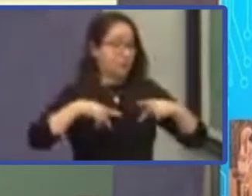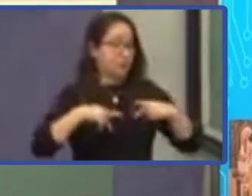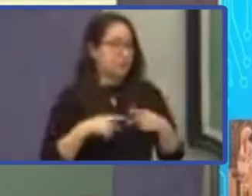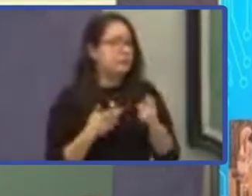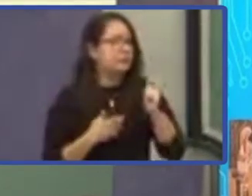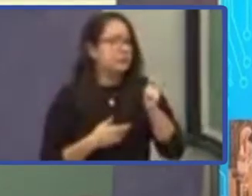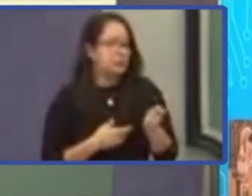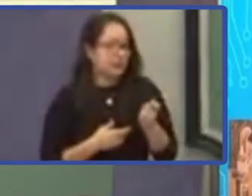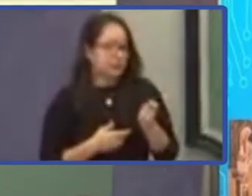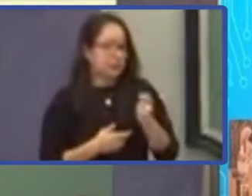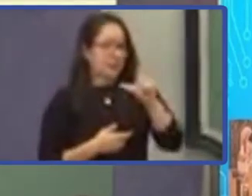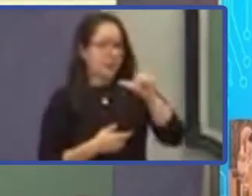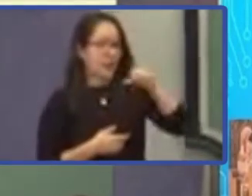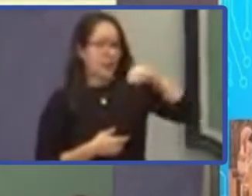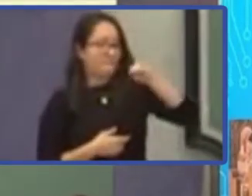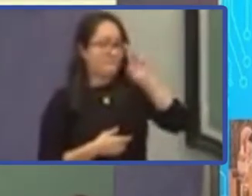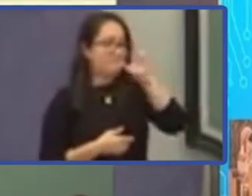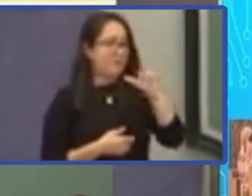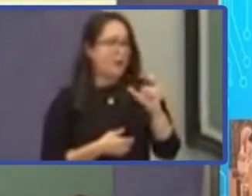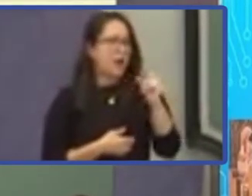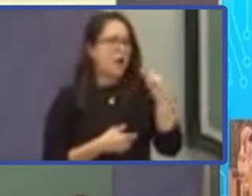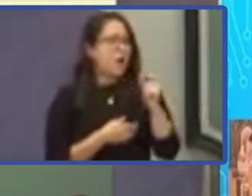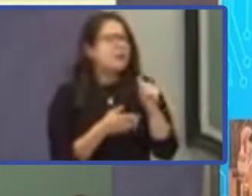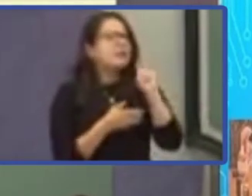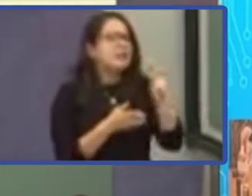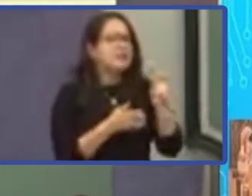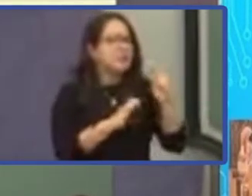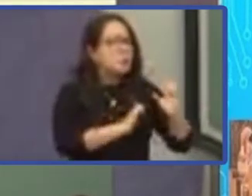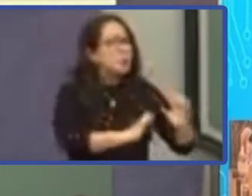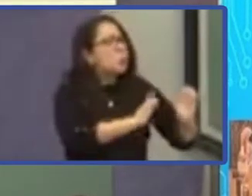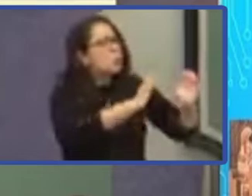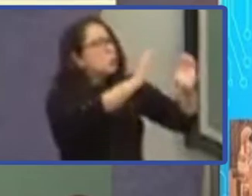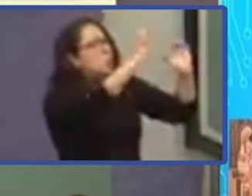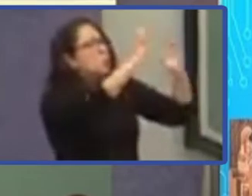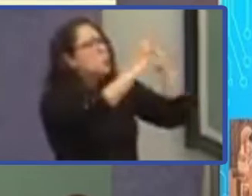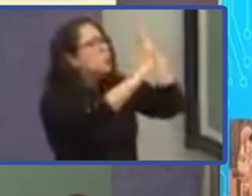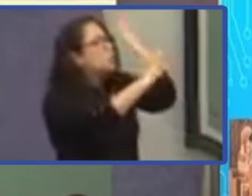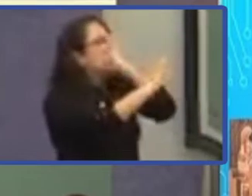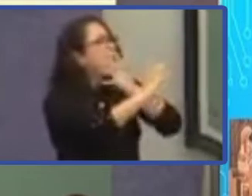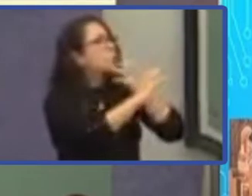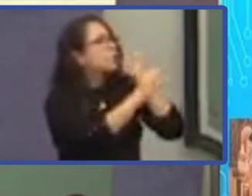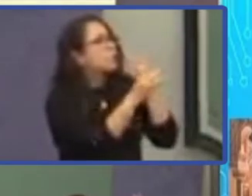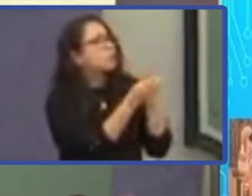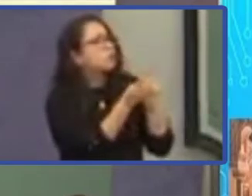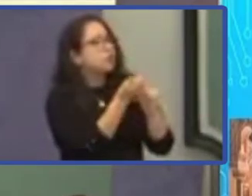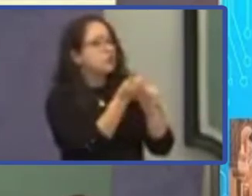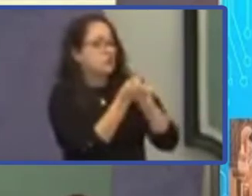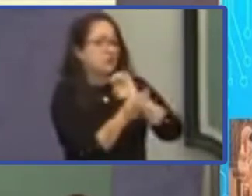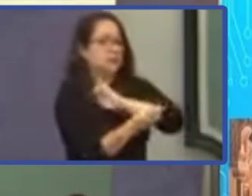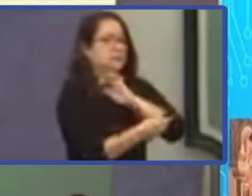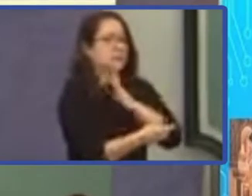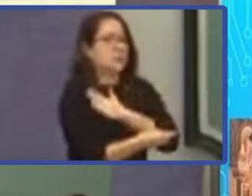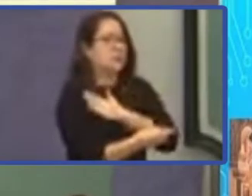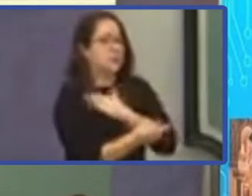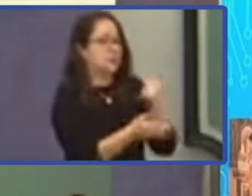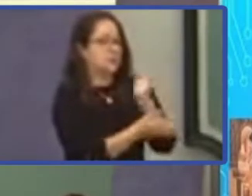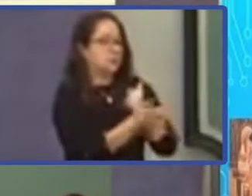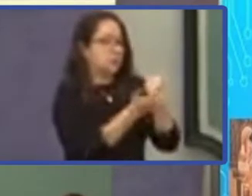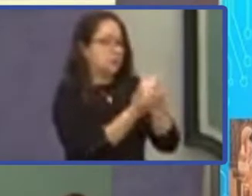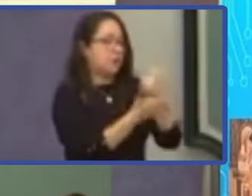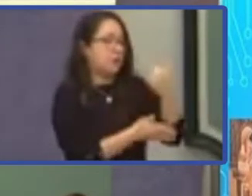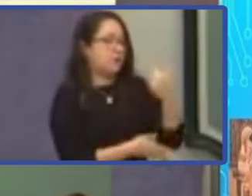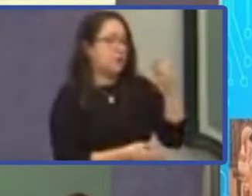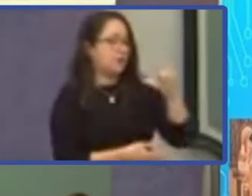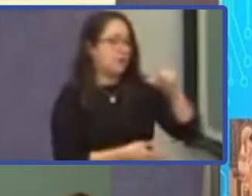estos palacios hermosos en Granada España ahí se encuentran todas las maneras posibles